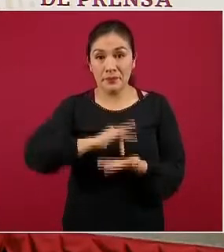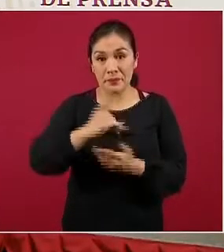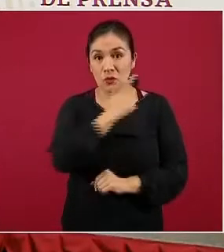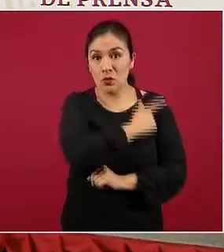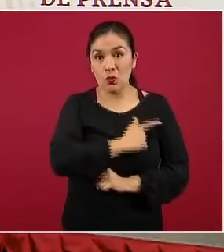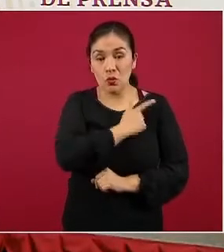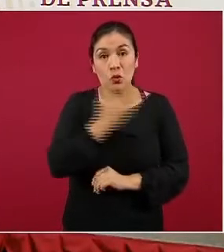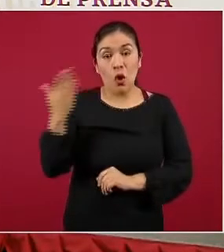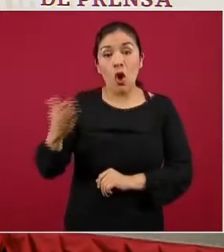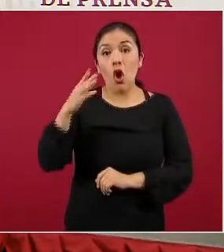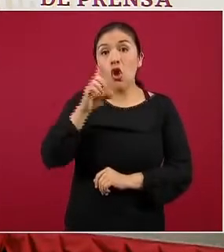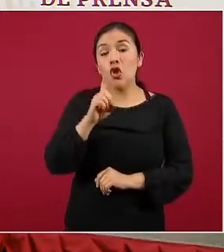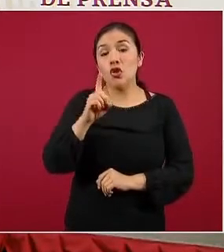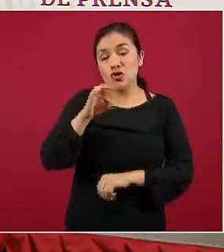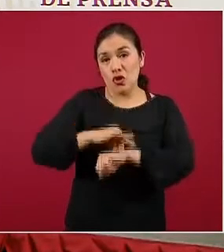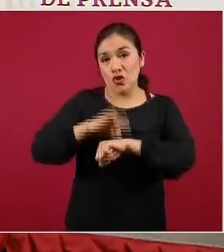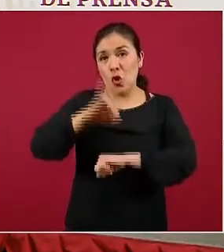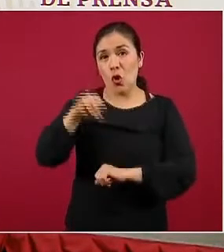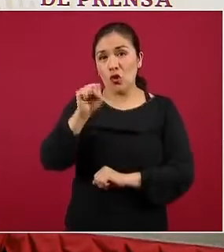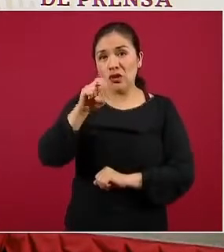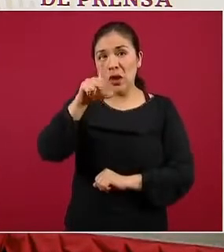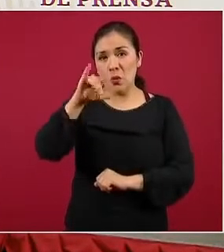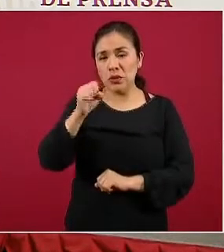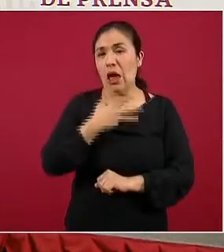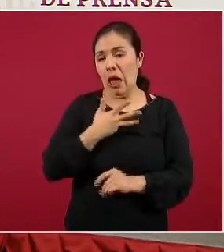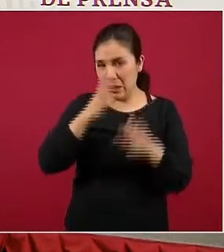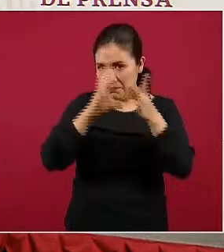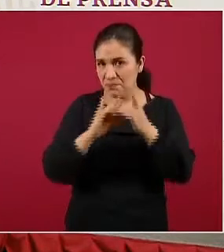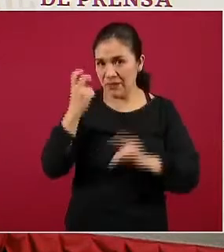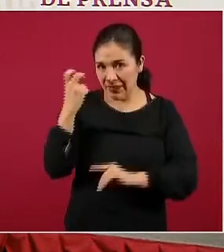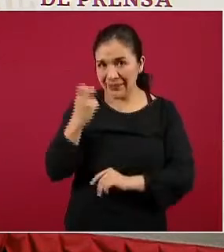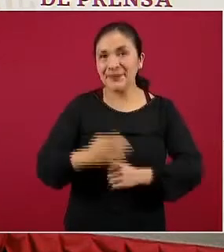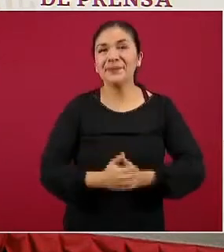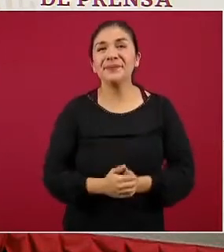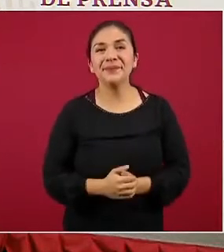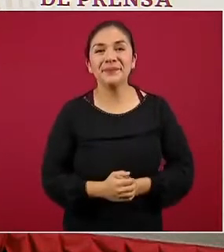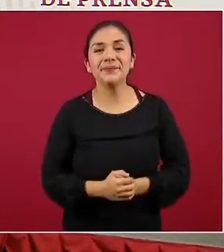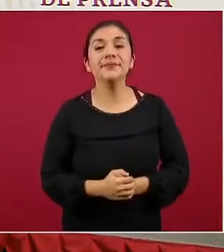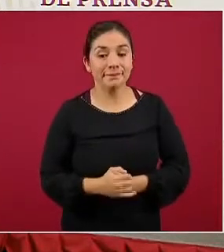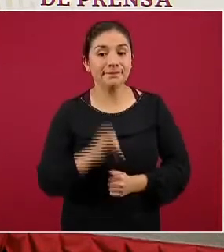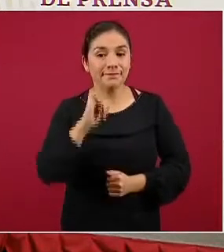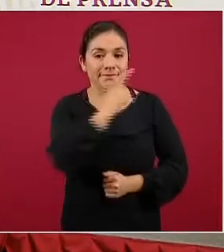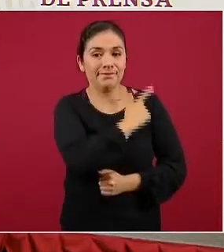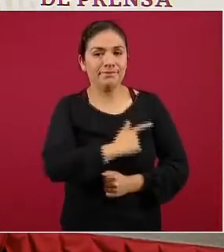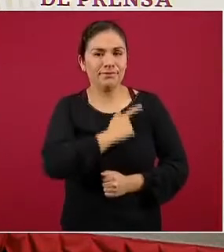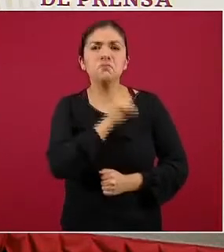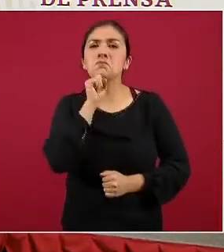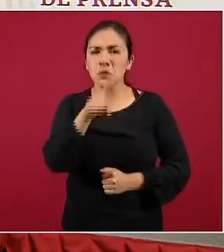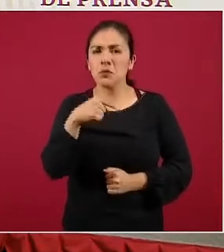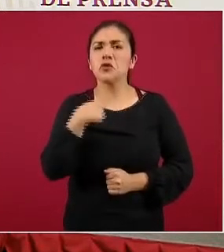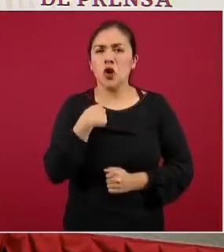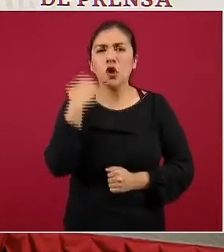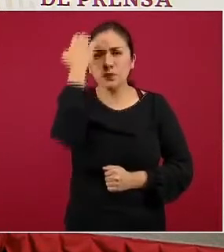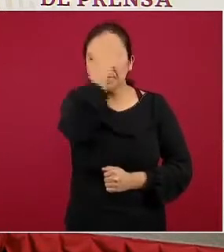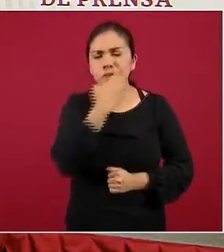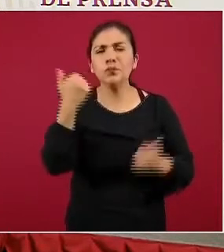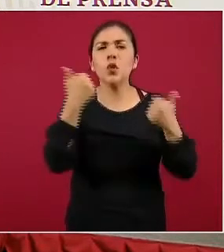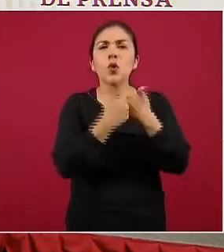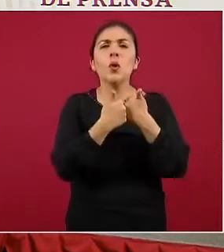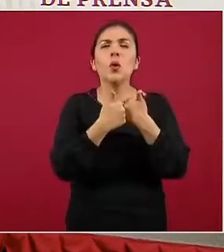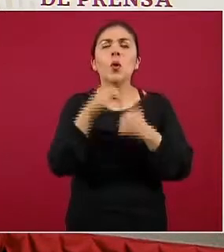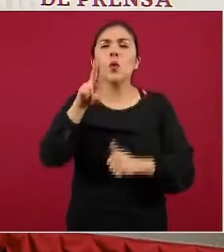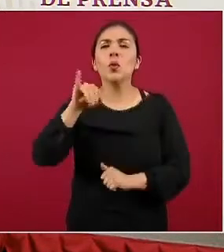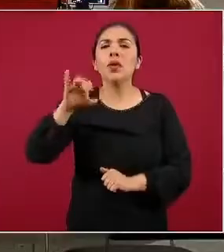Salomía tiene una explicación al respecto, precisamente. Con mucho gusto. De hecho, hemos estado monitoreando a través de la Unidad de